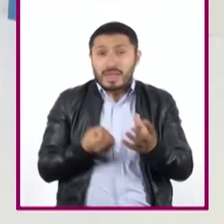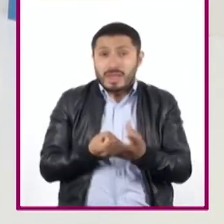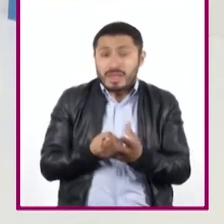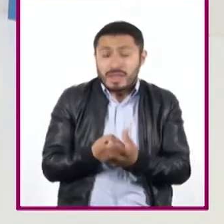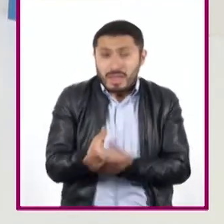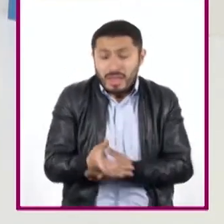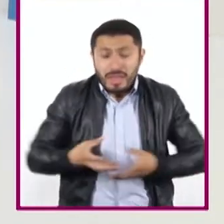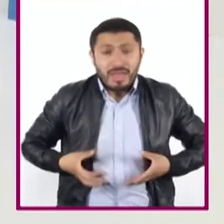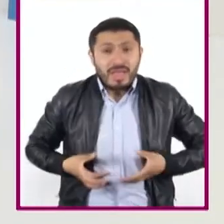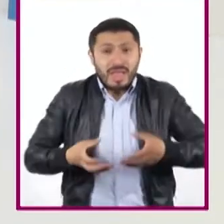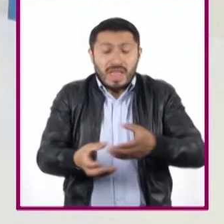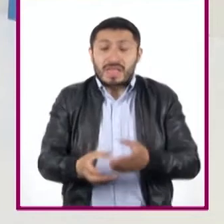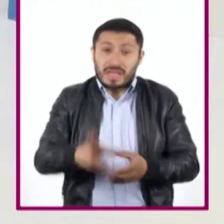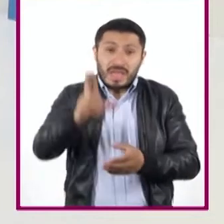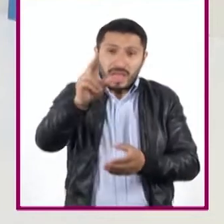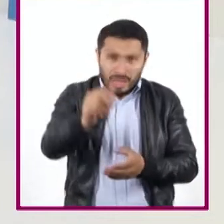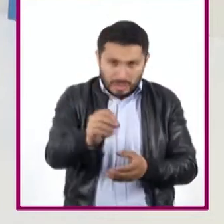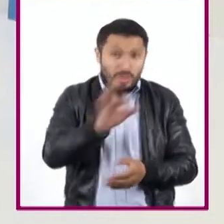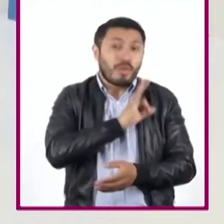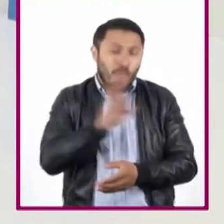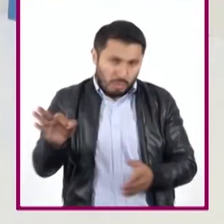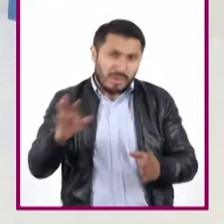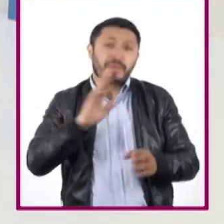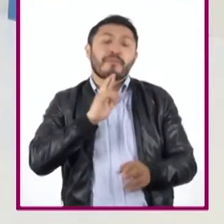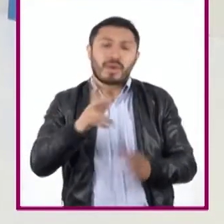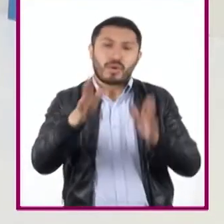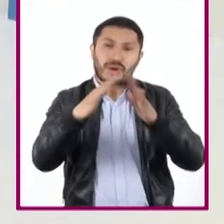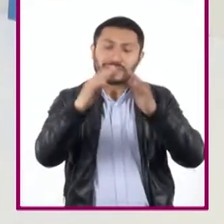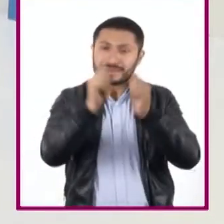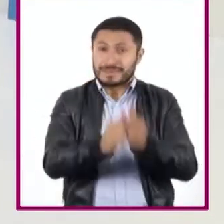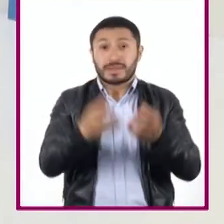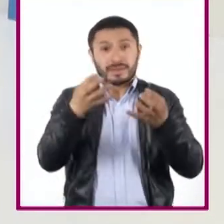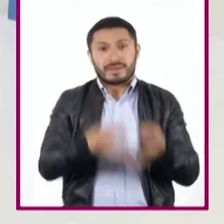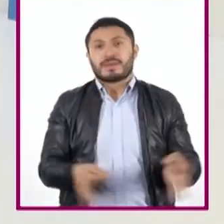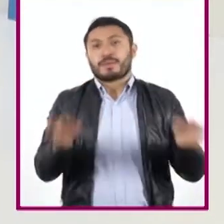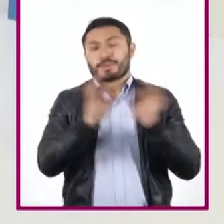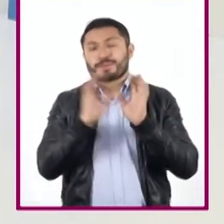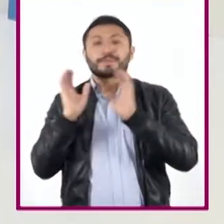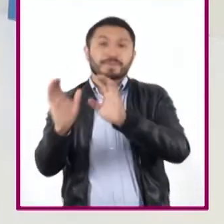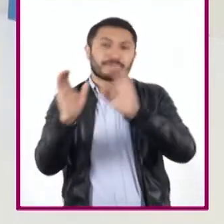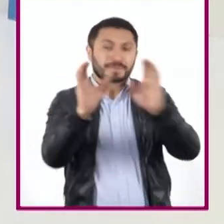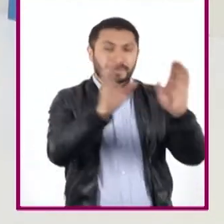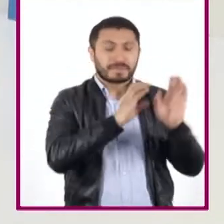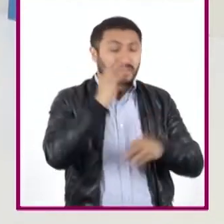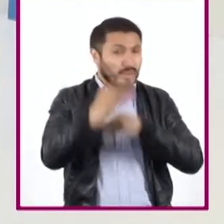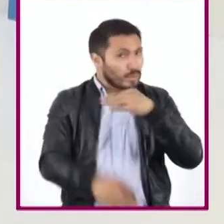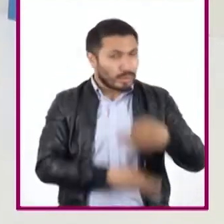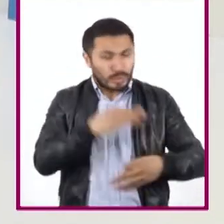casa. Esto es importante para cuidarse y cuidar a sus familiares.